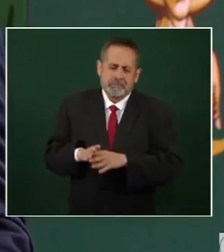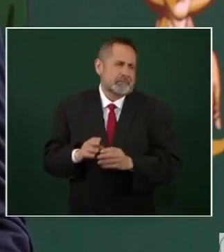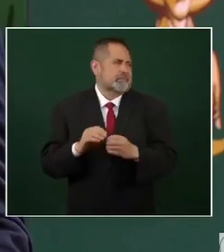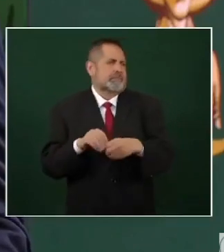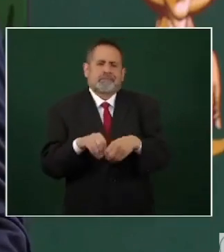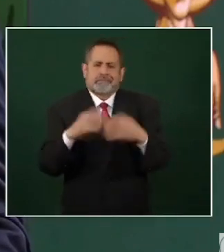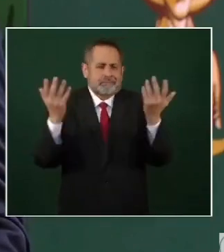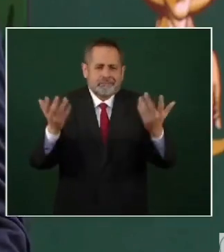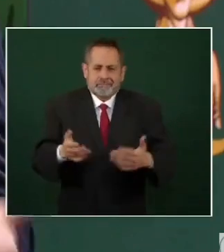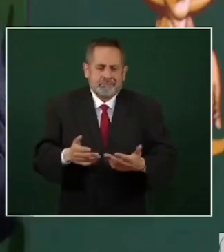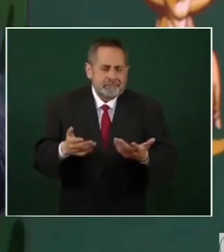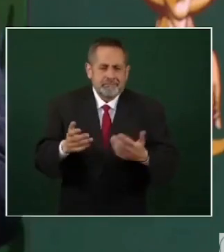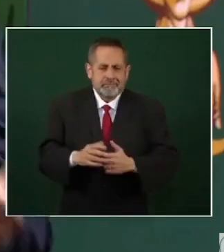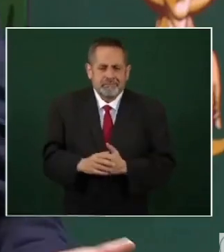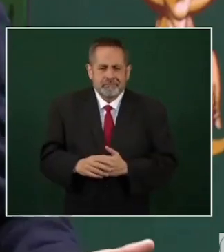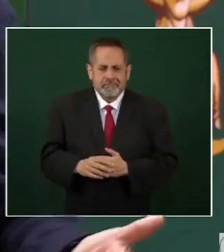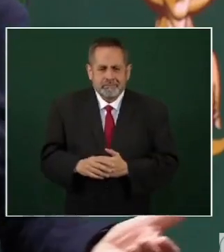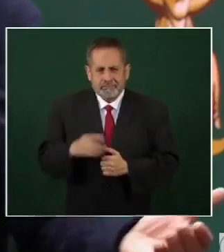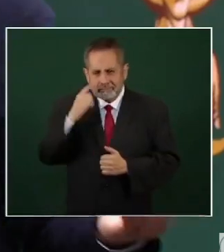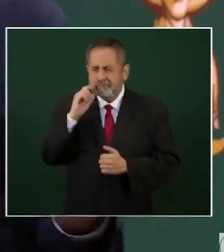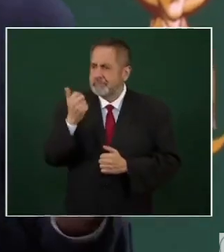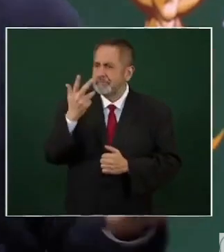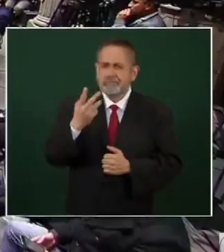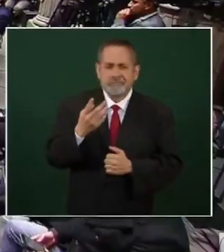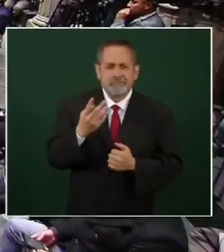calles? ¿Cómo no van a poner